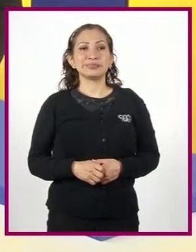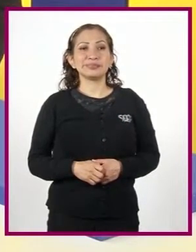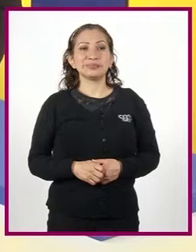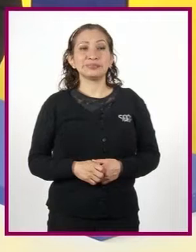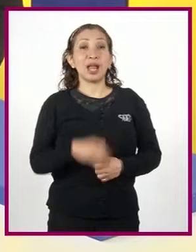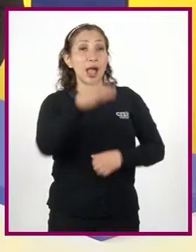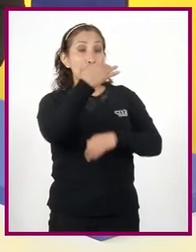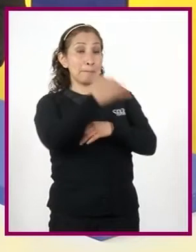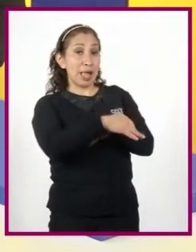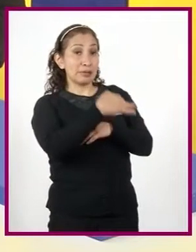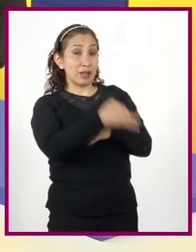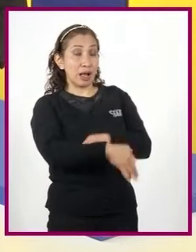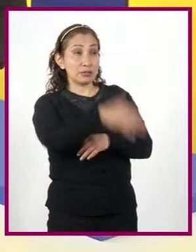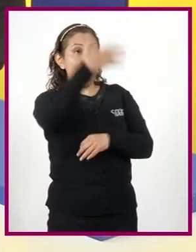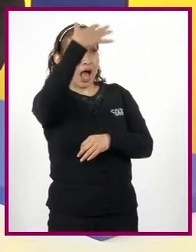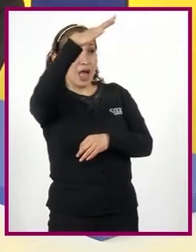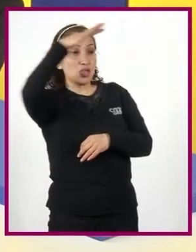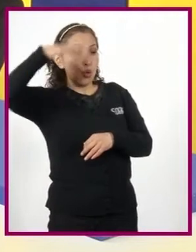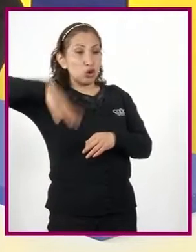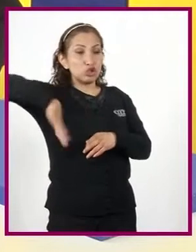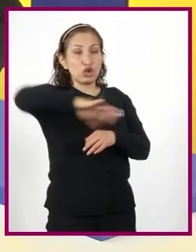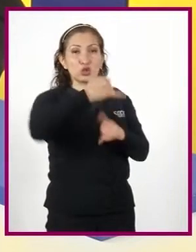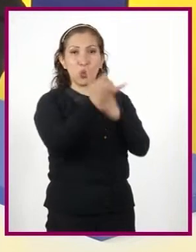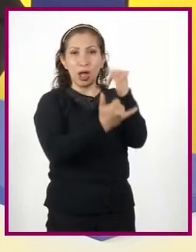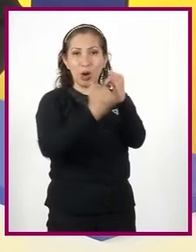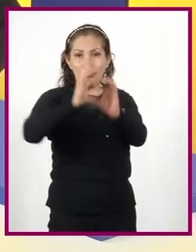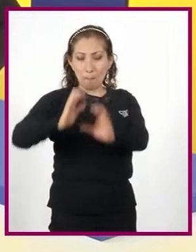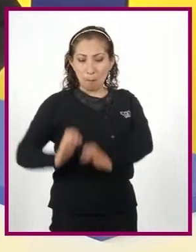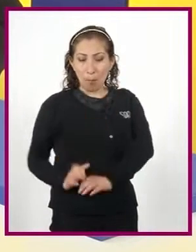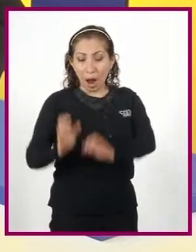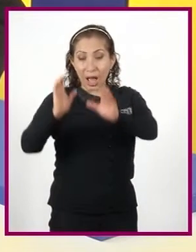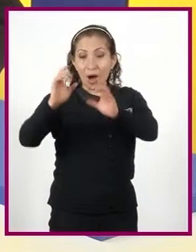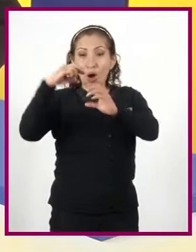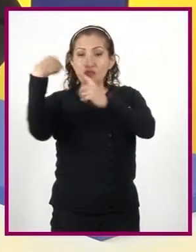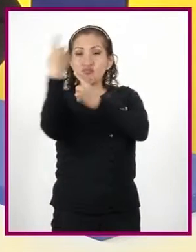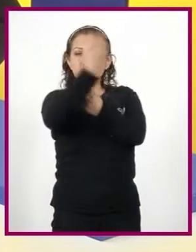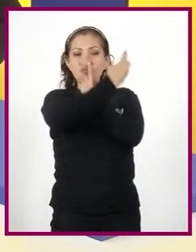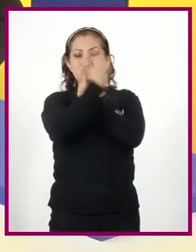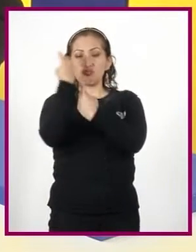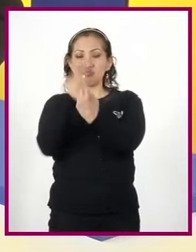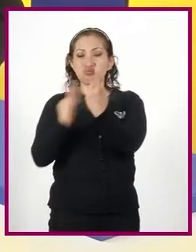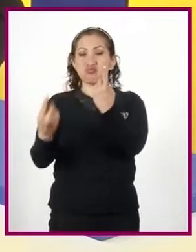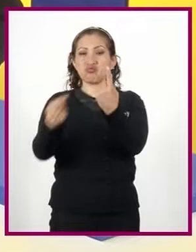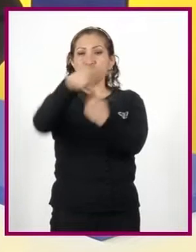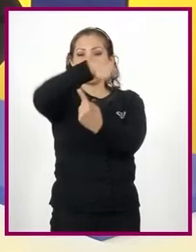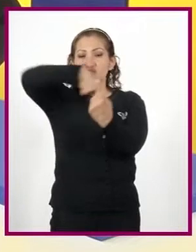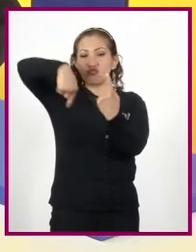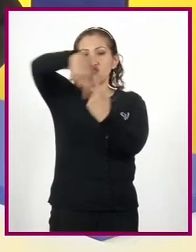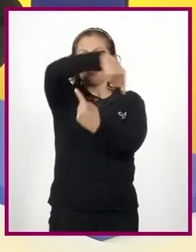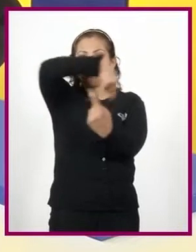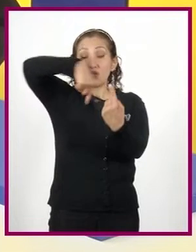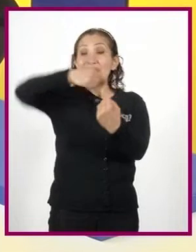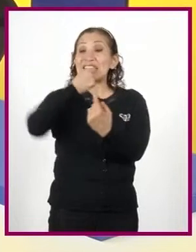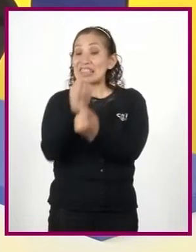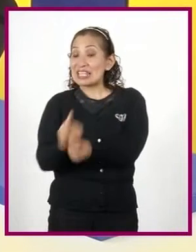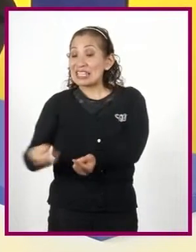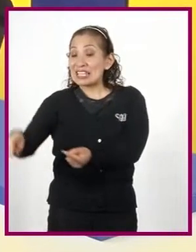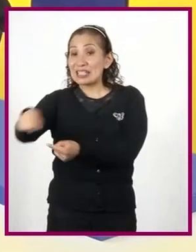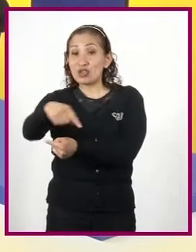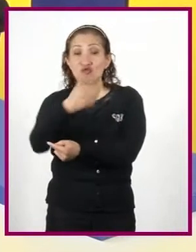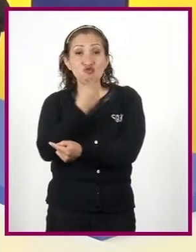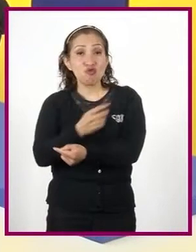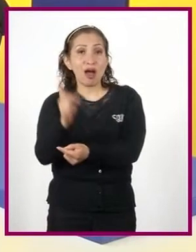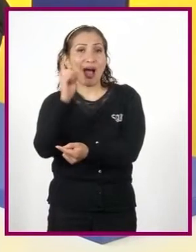Mientras los adultos se divertían con el juego de pelota y los voladores, los niños y niñas alegraban sus